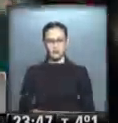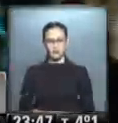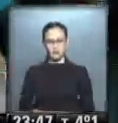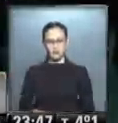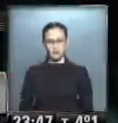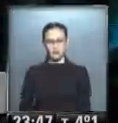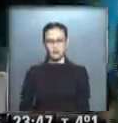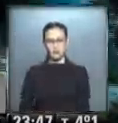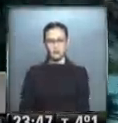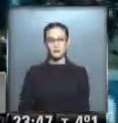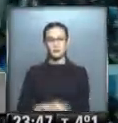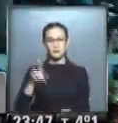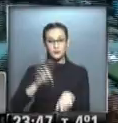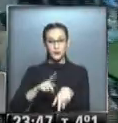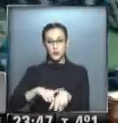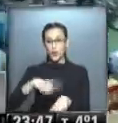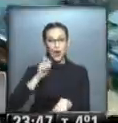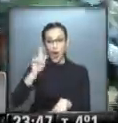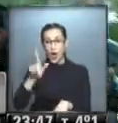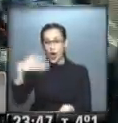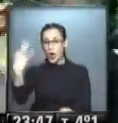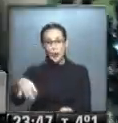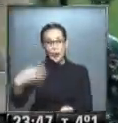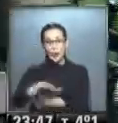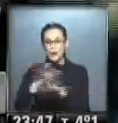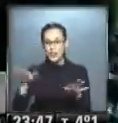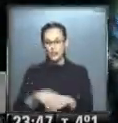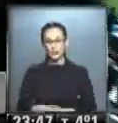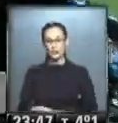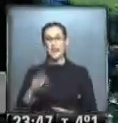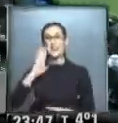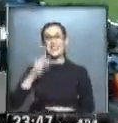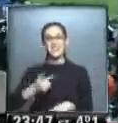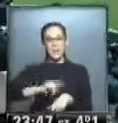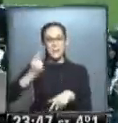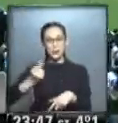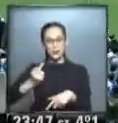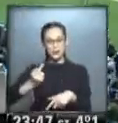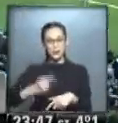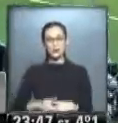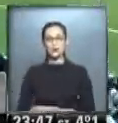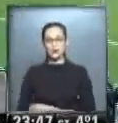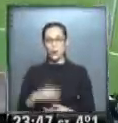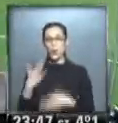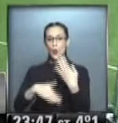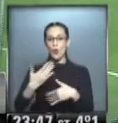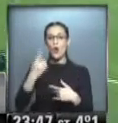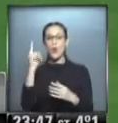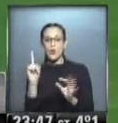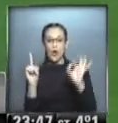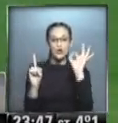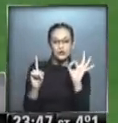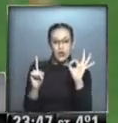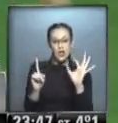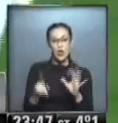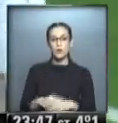Aquí estaba el momento del único gol del partido. Juan Sabia, a los 16 minutos de la primera etapa, ya ponía el 1-0 y después de allí